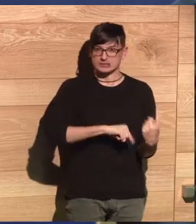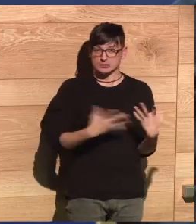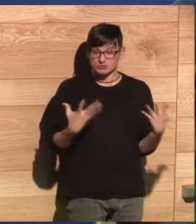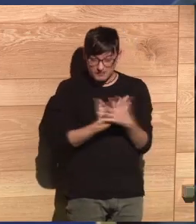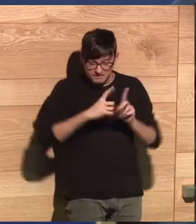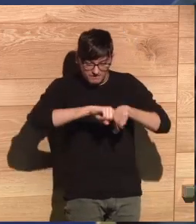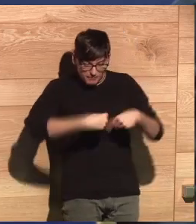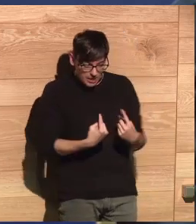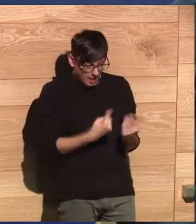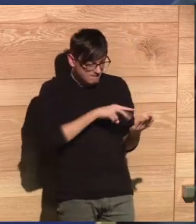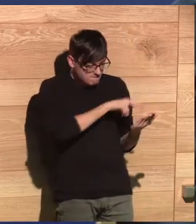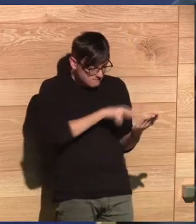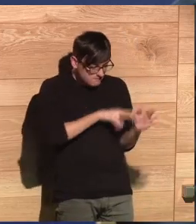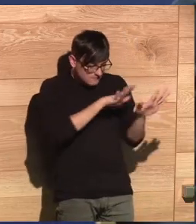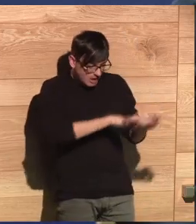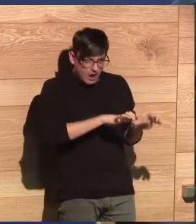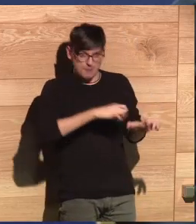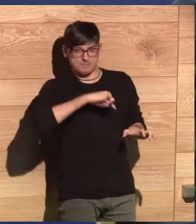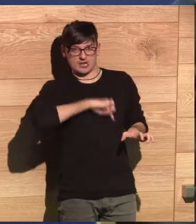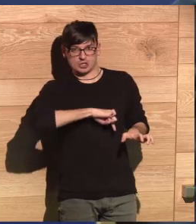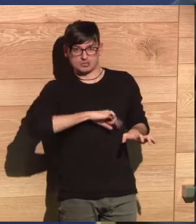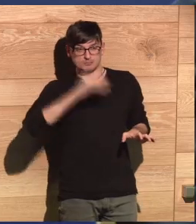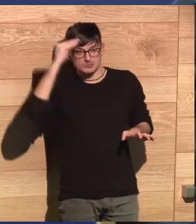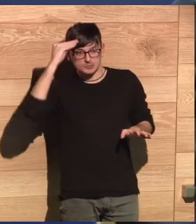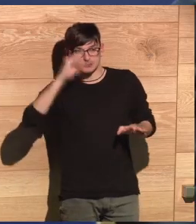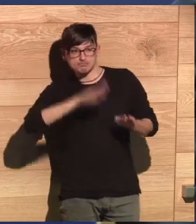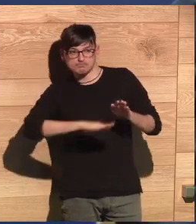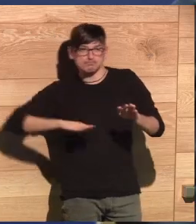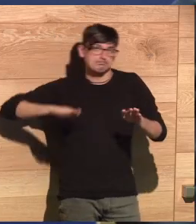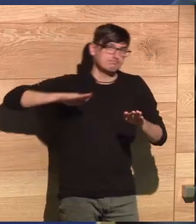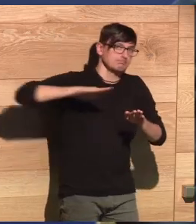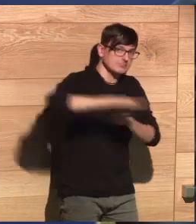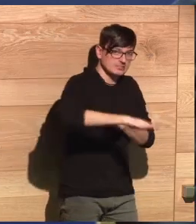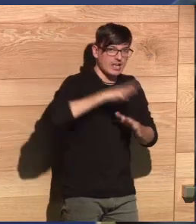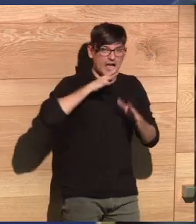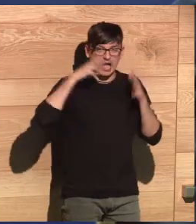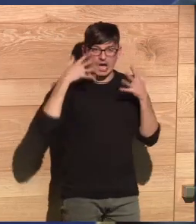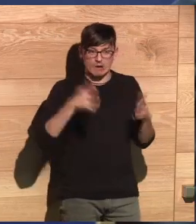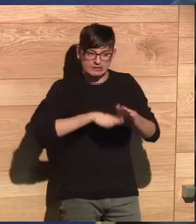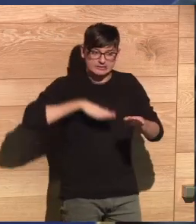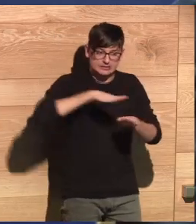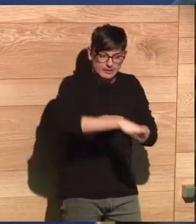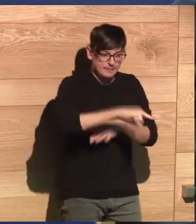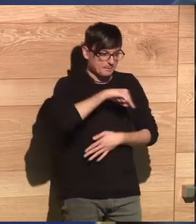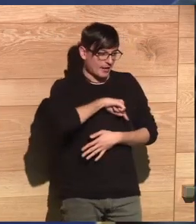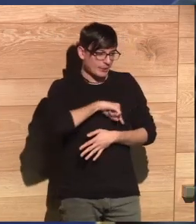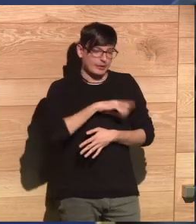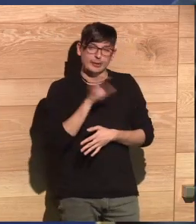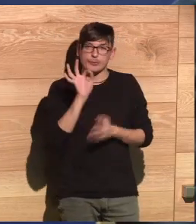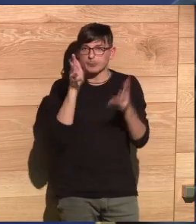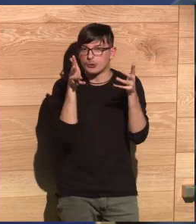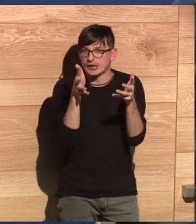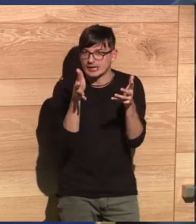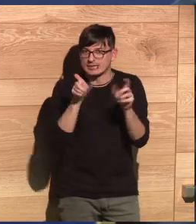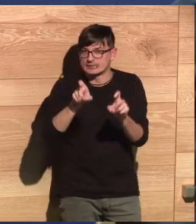con esos valores. Pero yo creo que ahora había que dar un paso más y es enseñar ya no solo valores o moralejas, que era lo que enseñaban